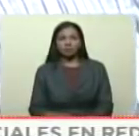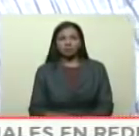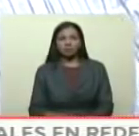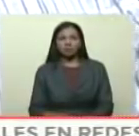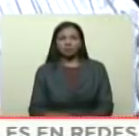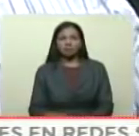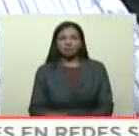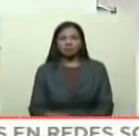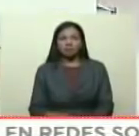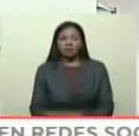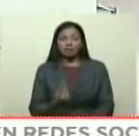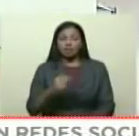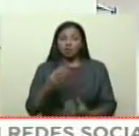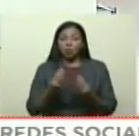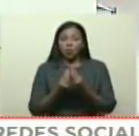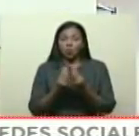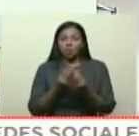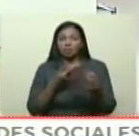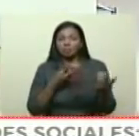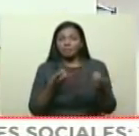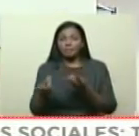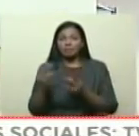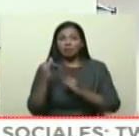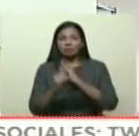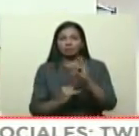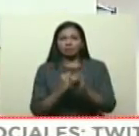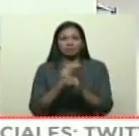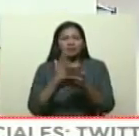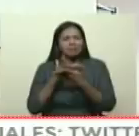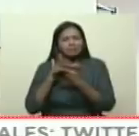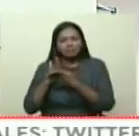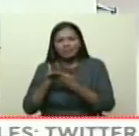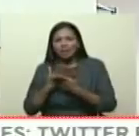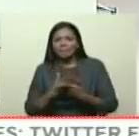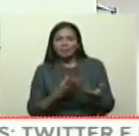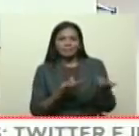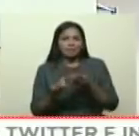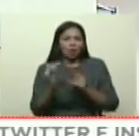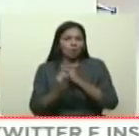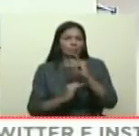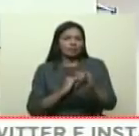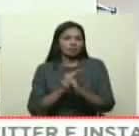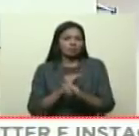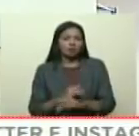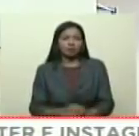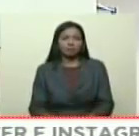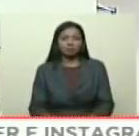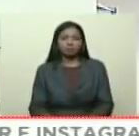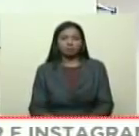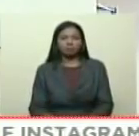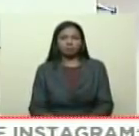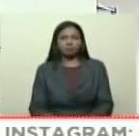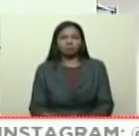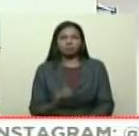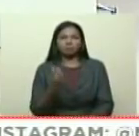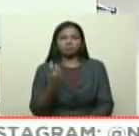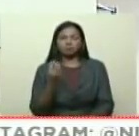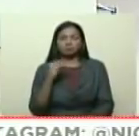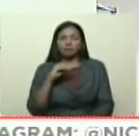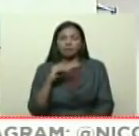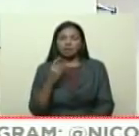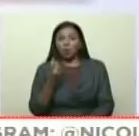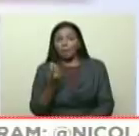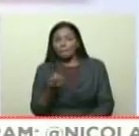Igualmente hay un conjunto de invitados internacionales, siempre. Y no tenemos mucho, pero con poco hacemos